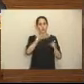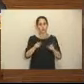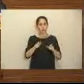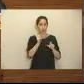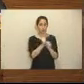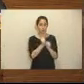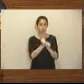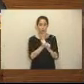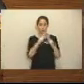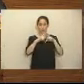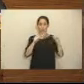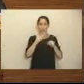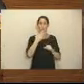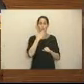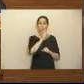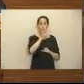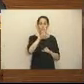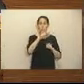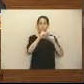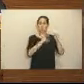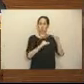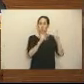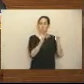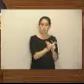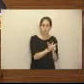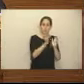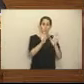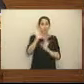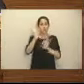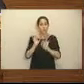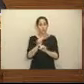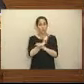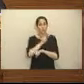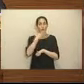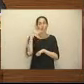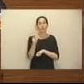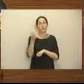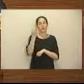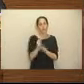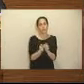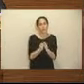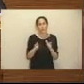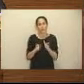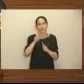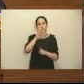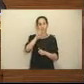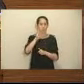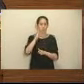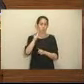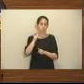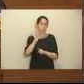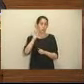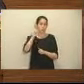activa asturiana menor de 25 años, nuestra tasa de desempleo juvenil también se ha incrementado en casi 3 puntos desde el 2012.